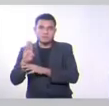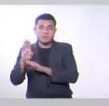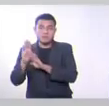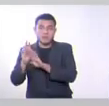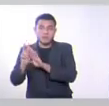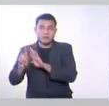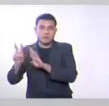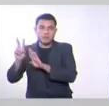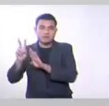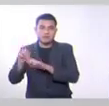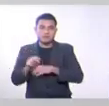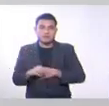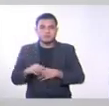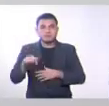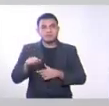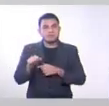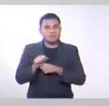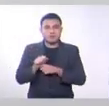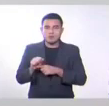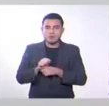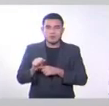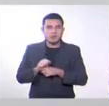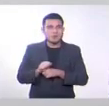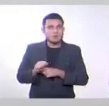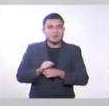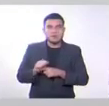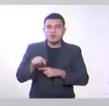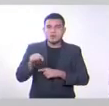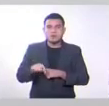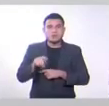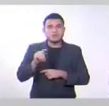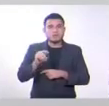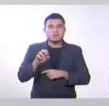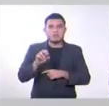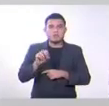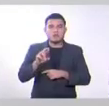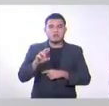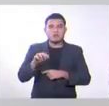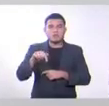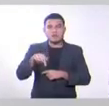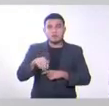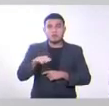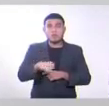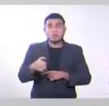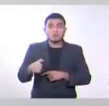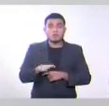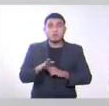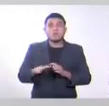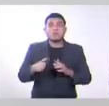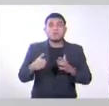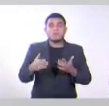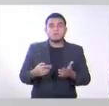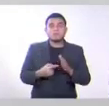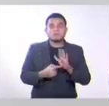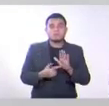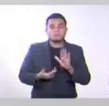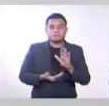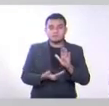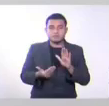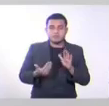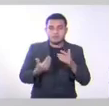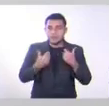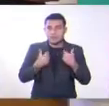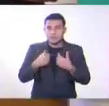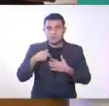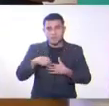No vamos a practicar sobre este teorema, sino que lo vamos a utilizar para el problema que tenemos en